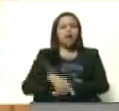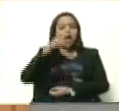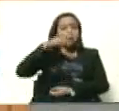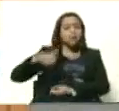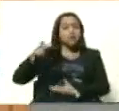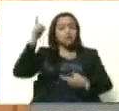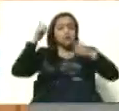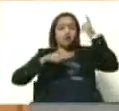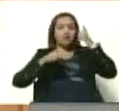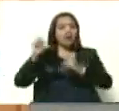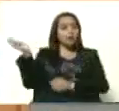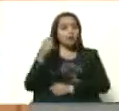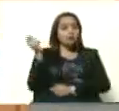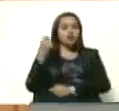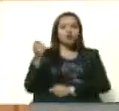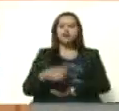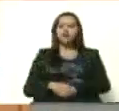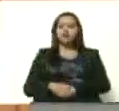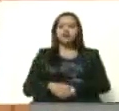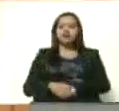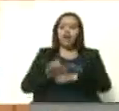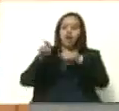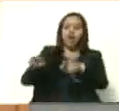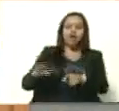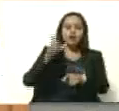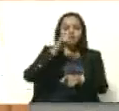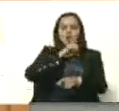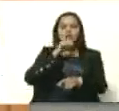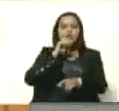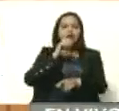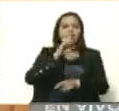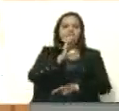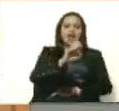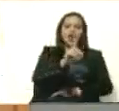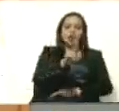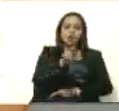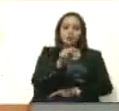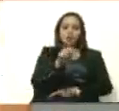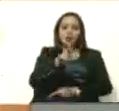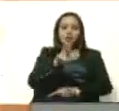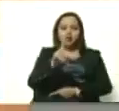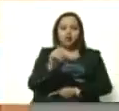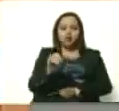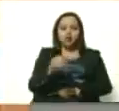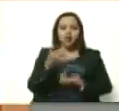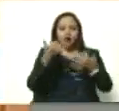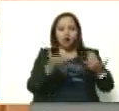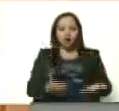Chávez, del estado Apure, que Eduardo Piñates. Les expreso entonces